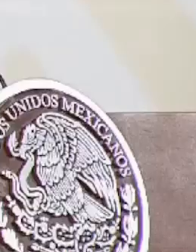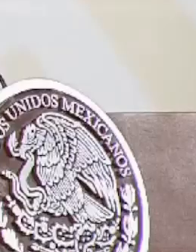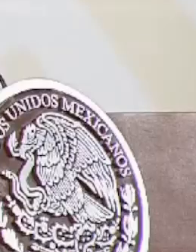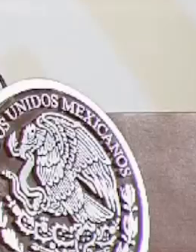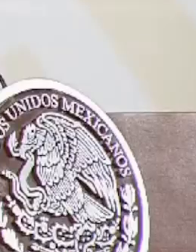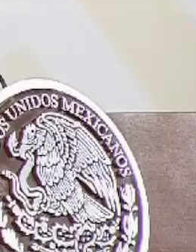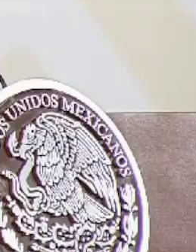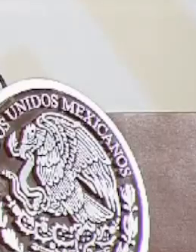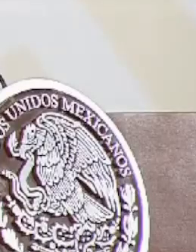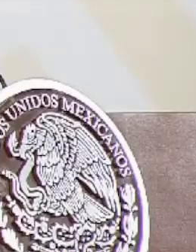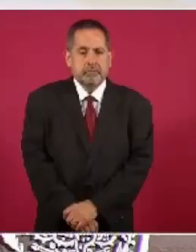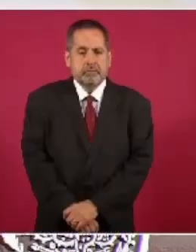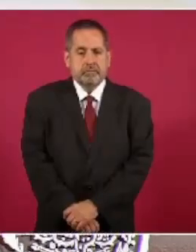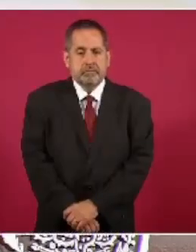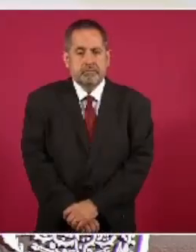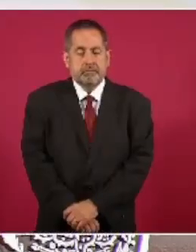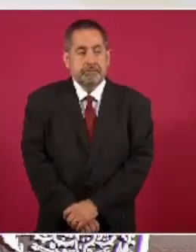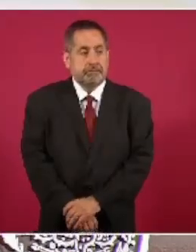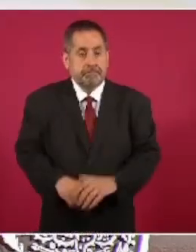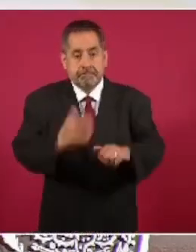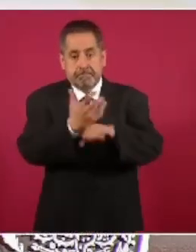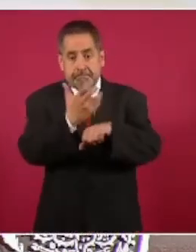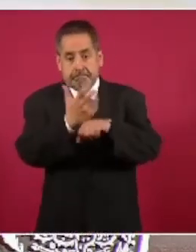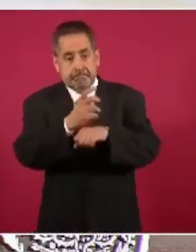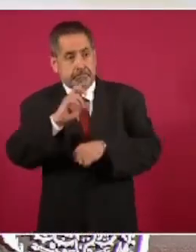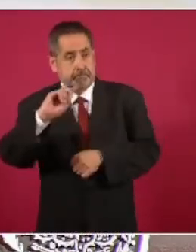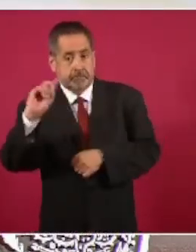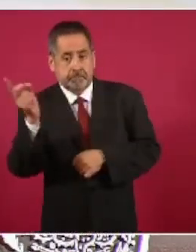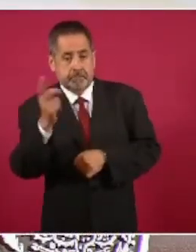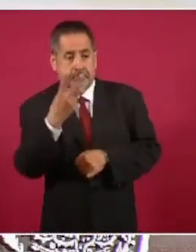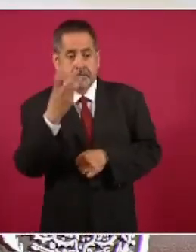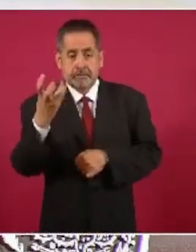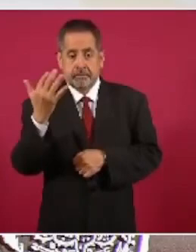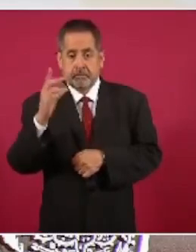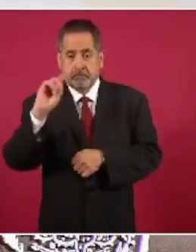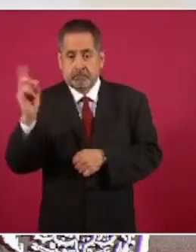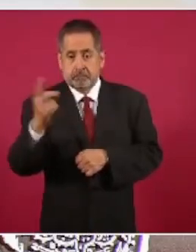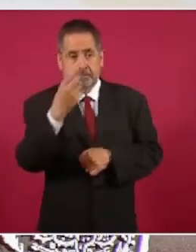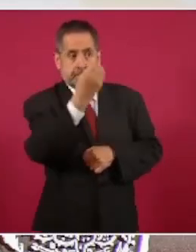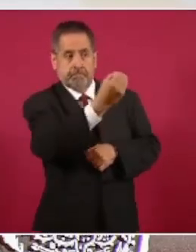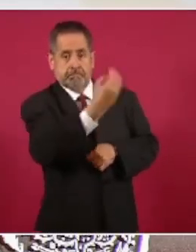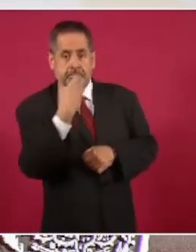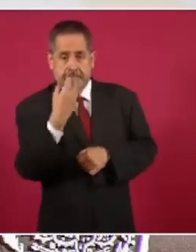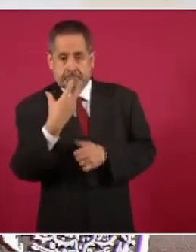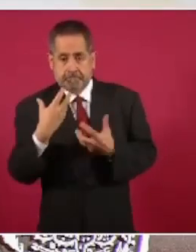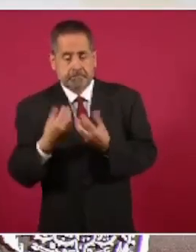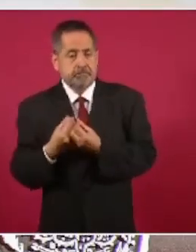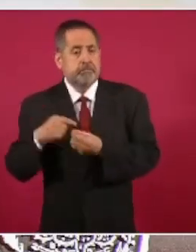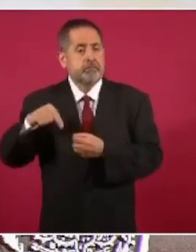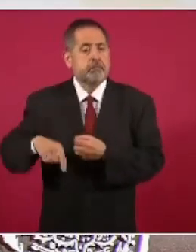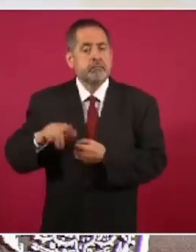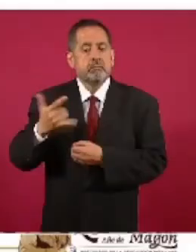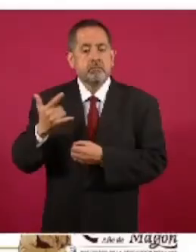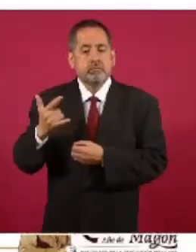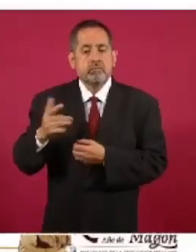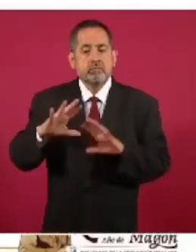$350 a mamá o a esposa acá en México. En el mes de julio fueron